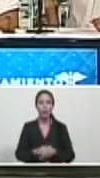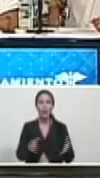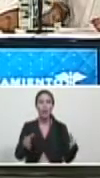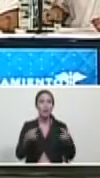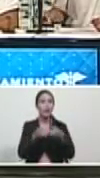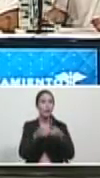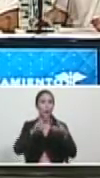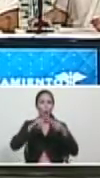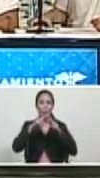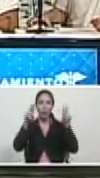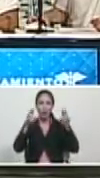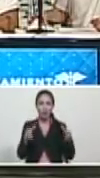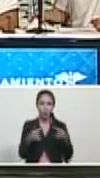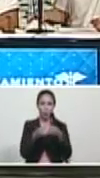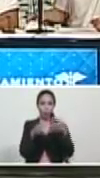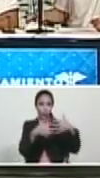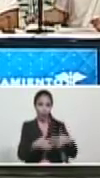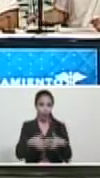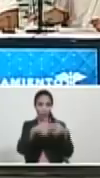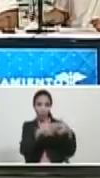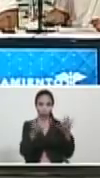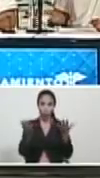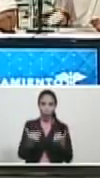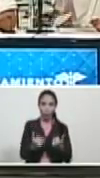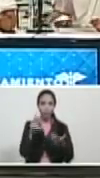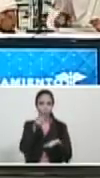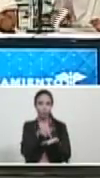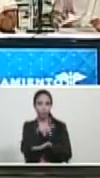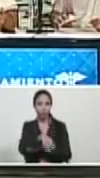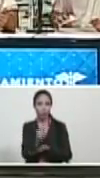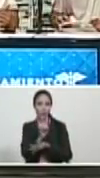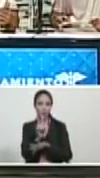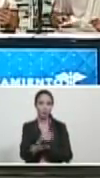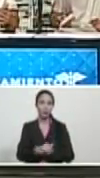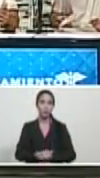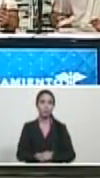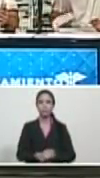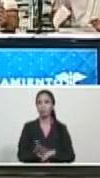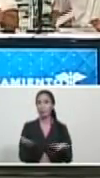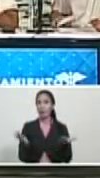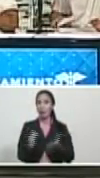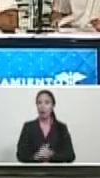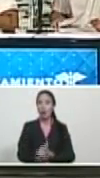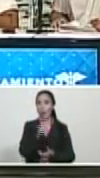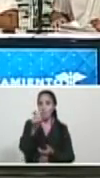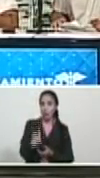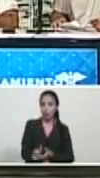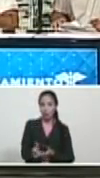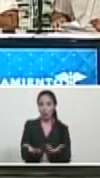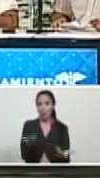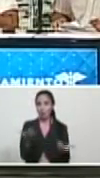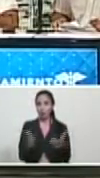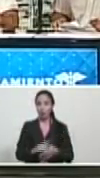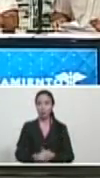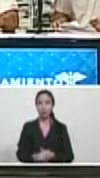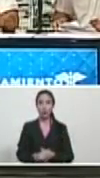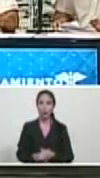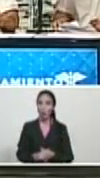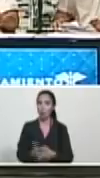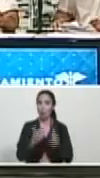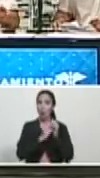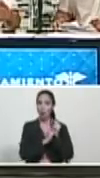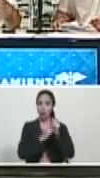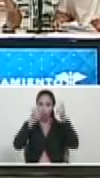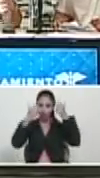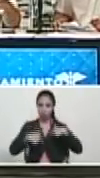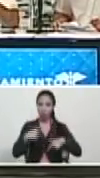Paz. Gente, bueno, que en sí misma reúne un liderazgo